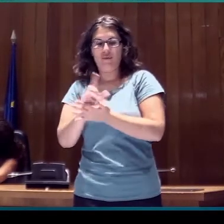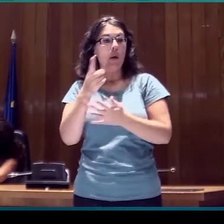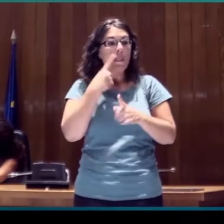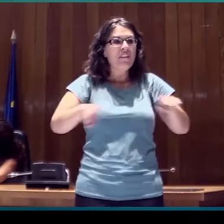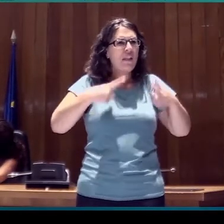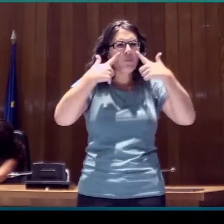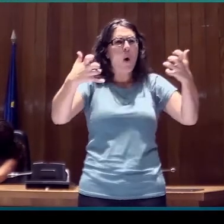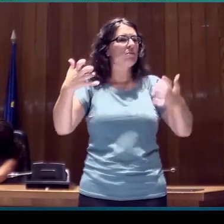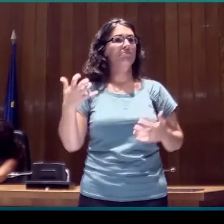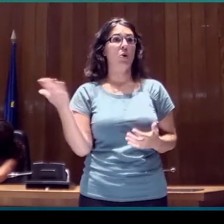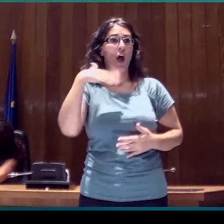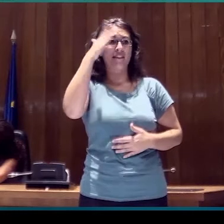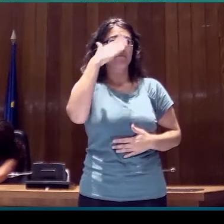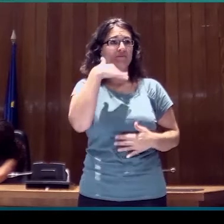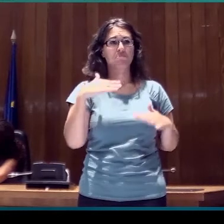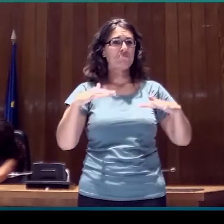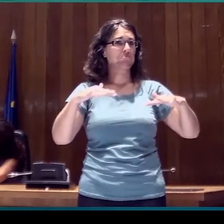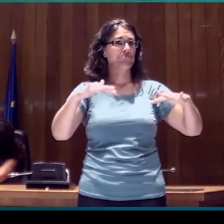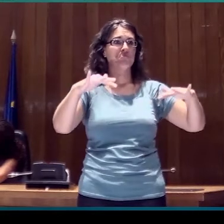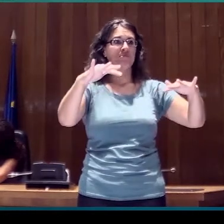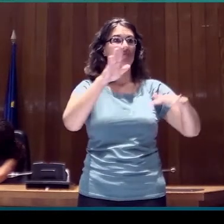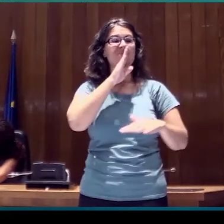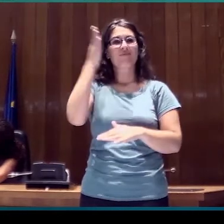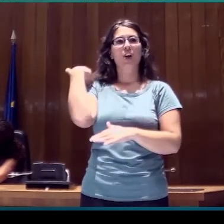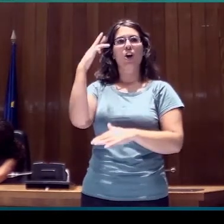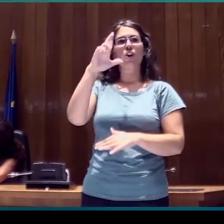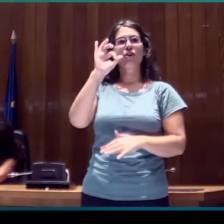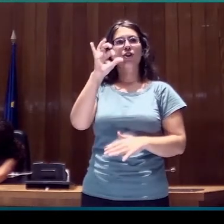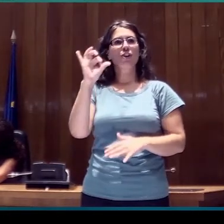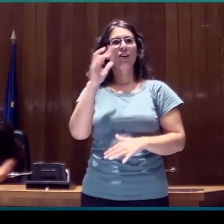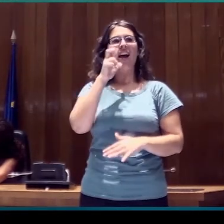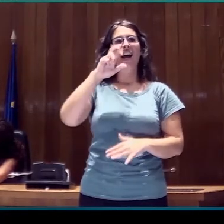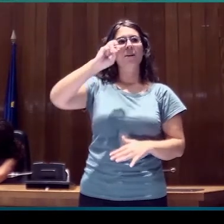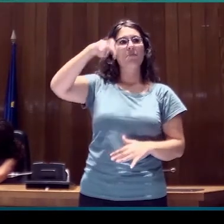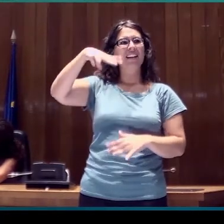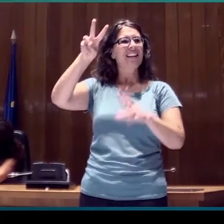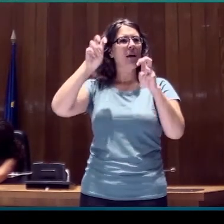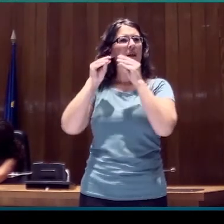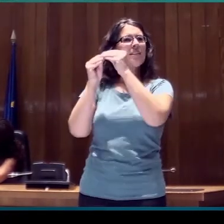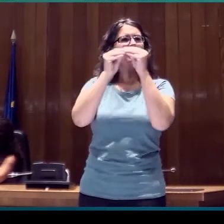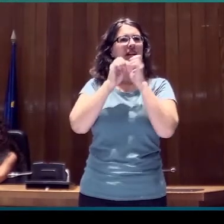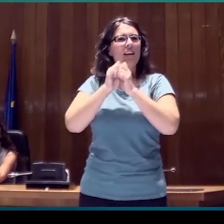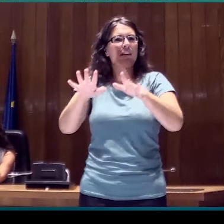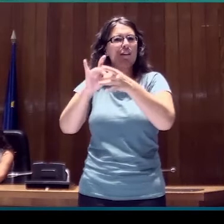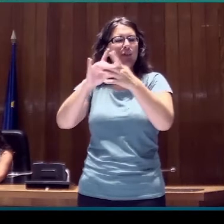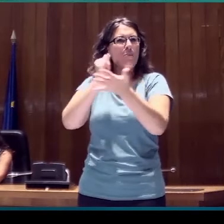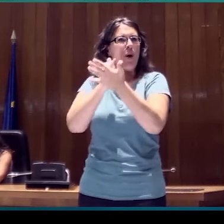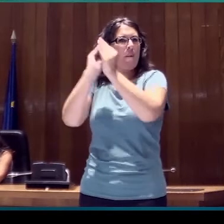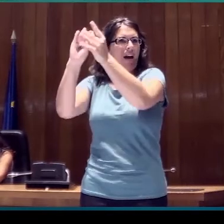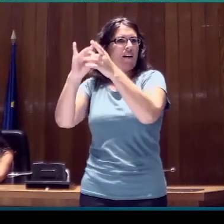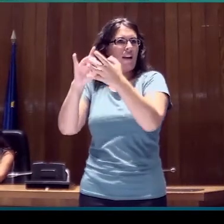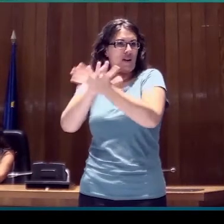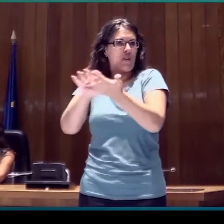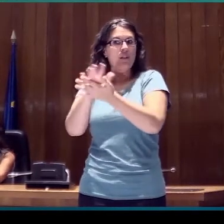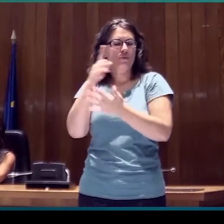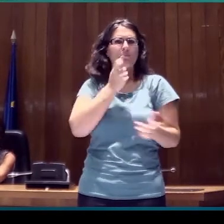concordaba con los resultados que ya había obtenido Ross Herman en la estandarización de la prueba de lengua de signos británica. Y también